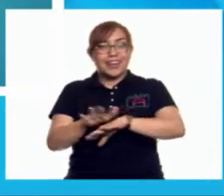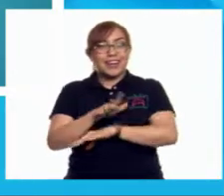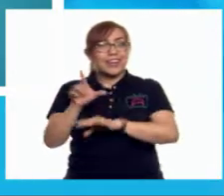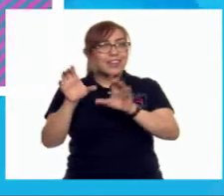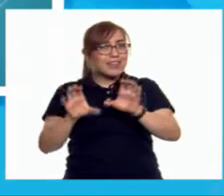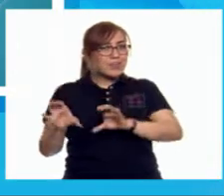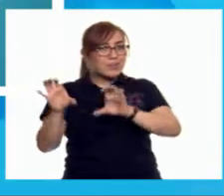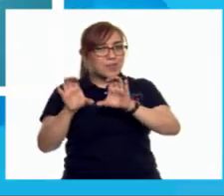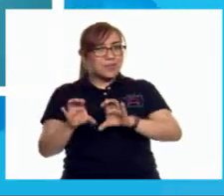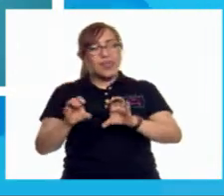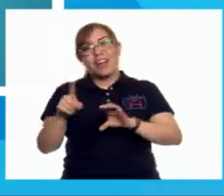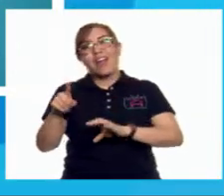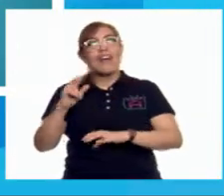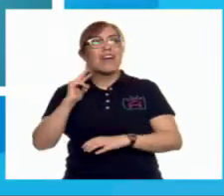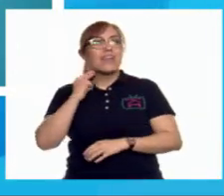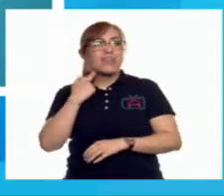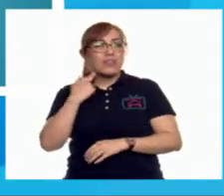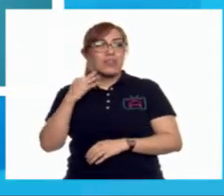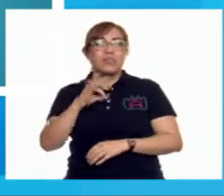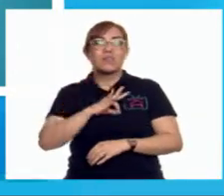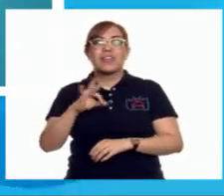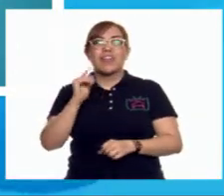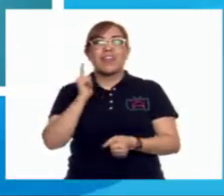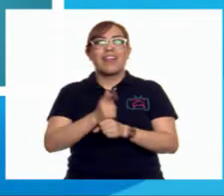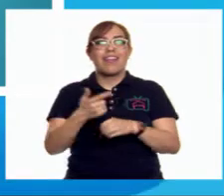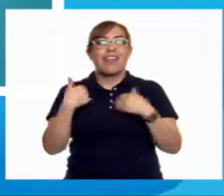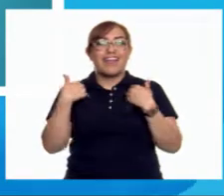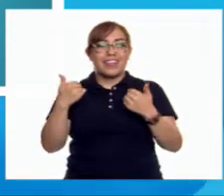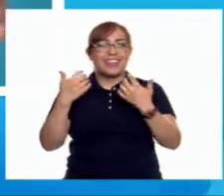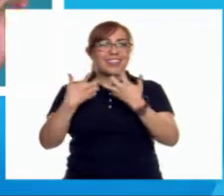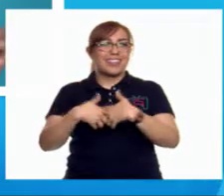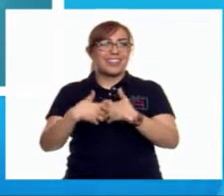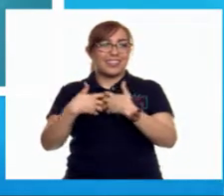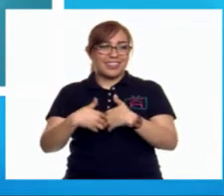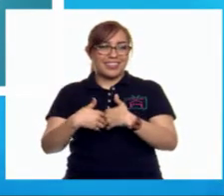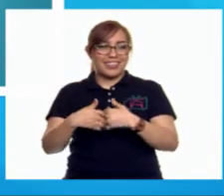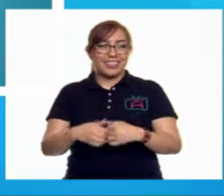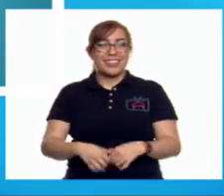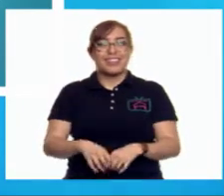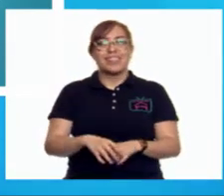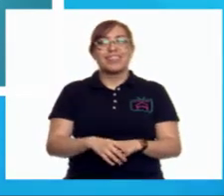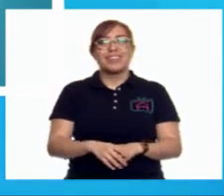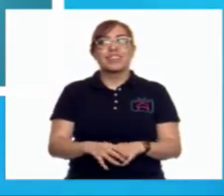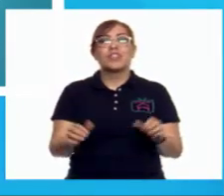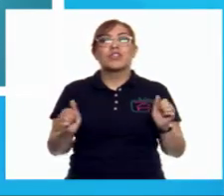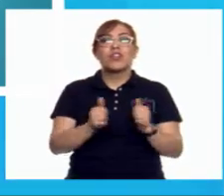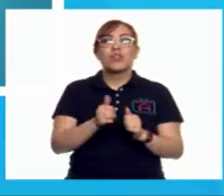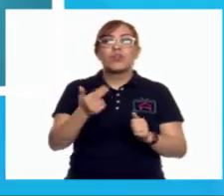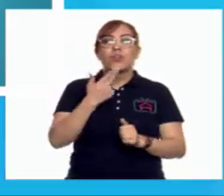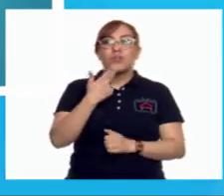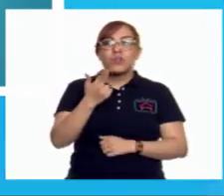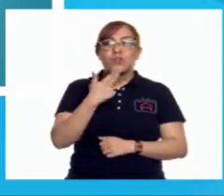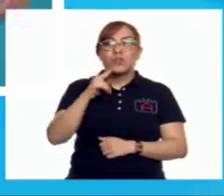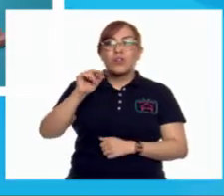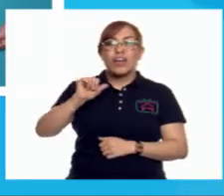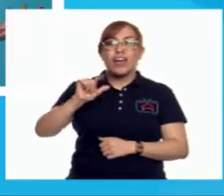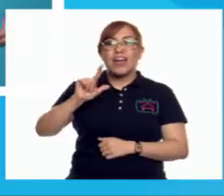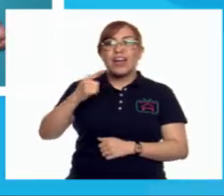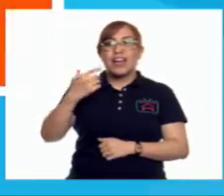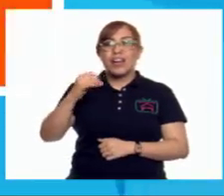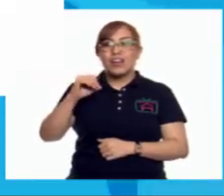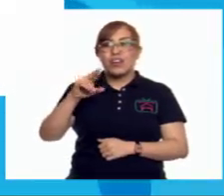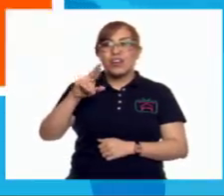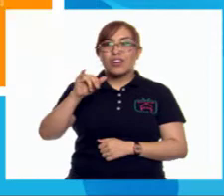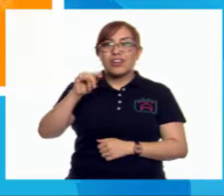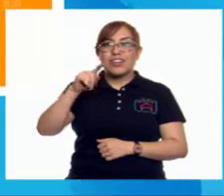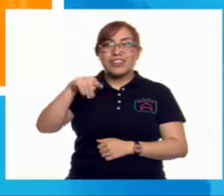robots, para que puedan interpretarlas y llevarlas a cabo, con ayuda de los algoritmos. Pero, ¿qué es un